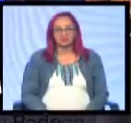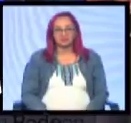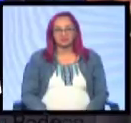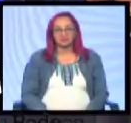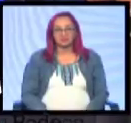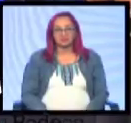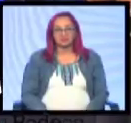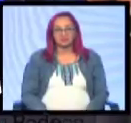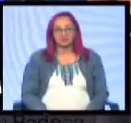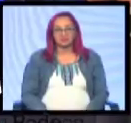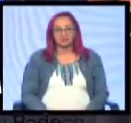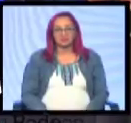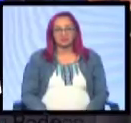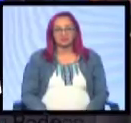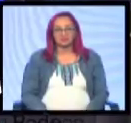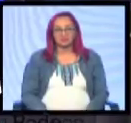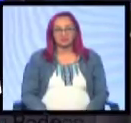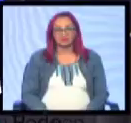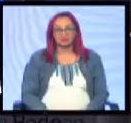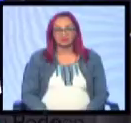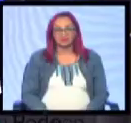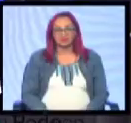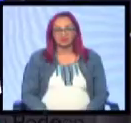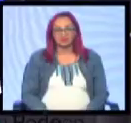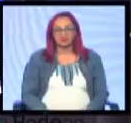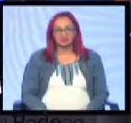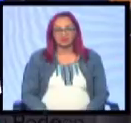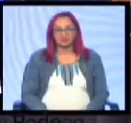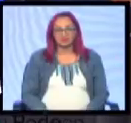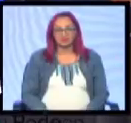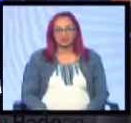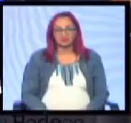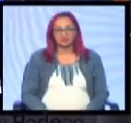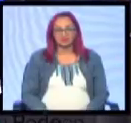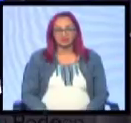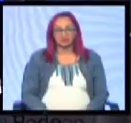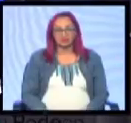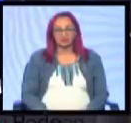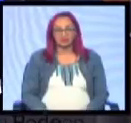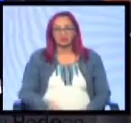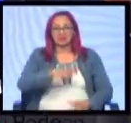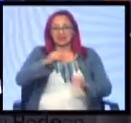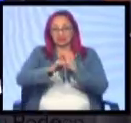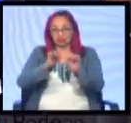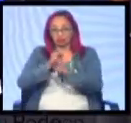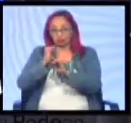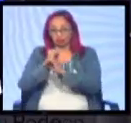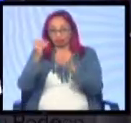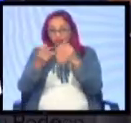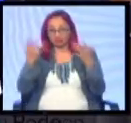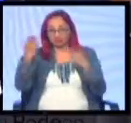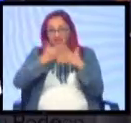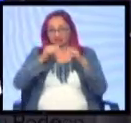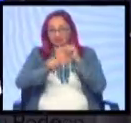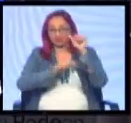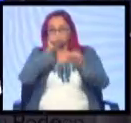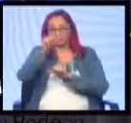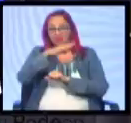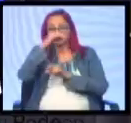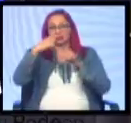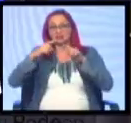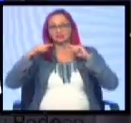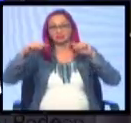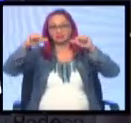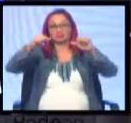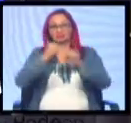un porcentaje a tanto. Realmente es un esfuerzo que se ha venido haciendo y es una institución que ha luchado y que ha